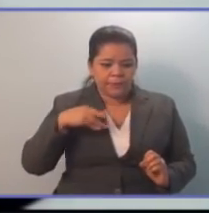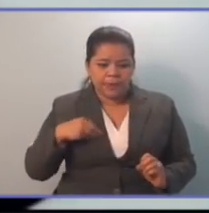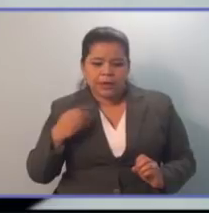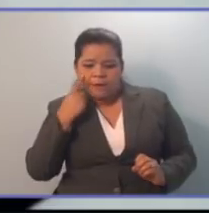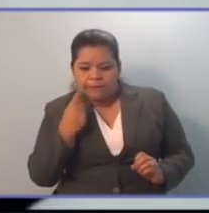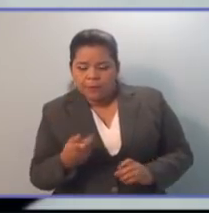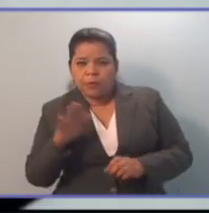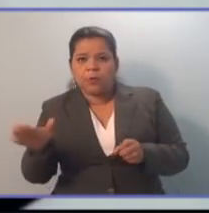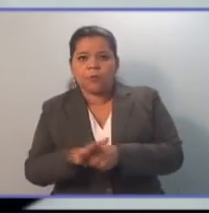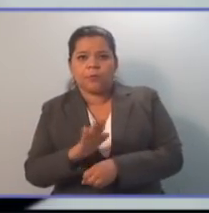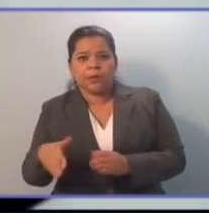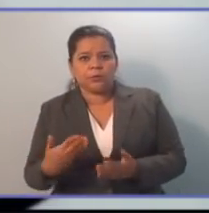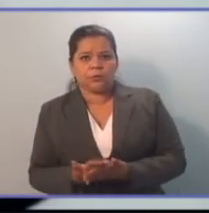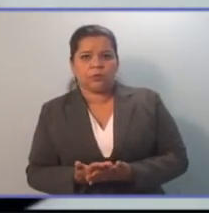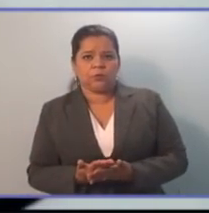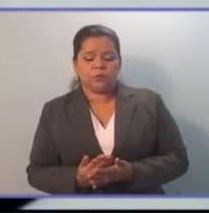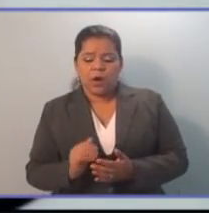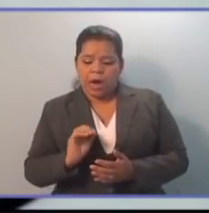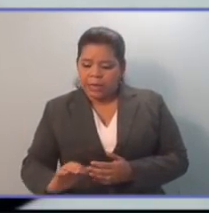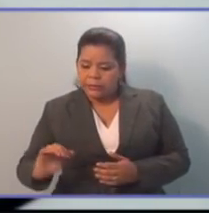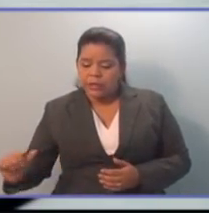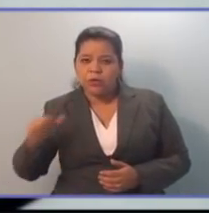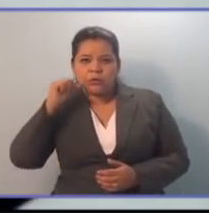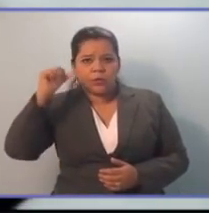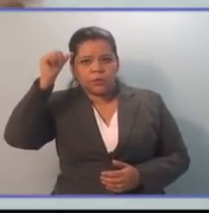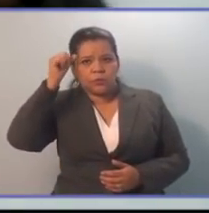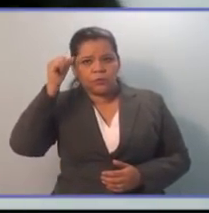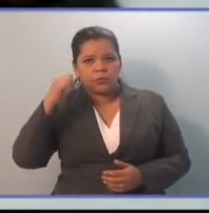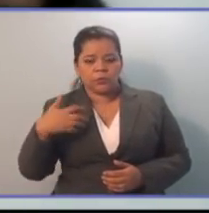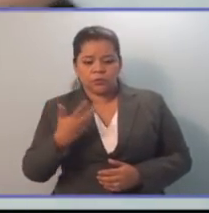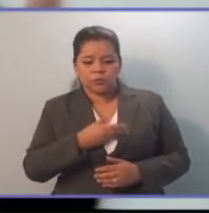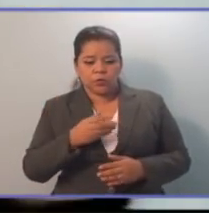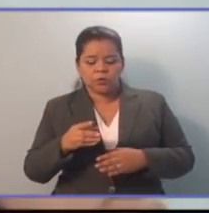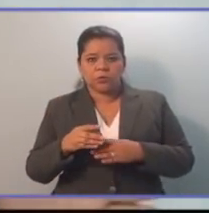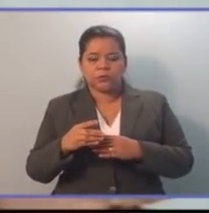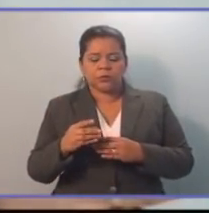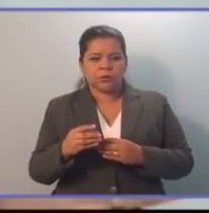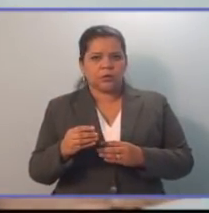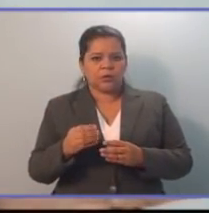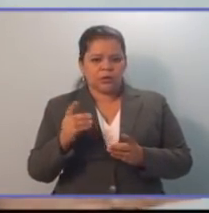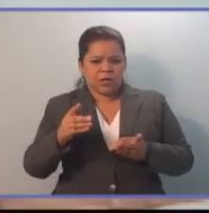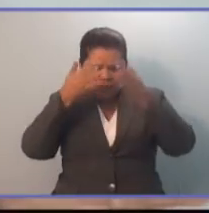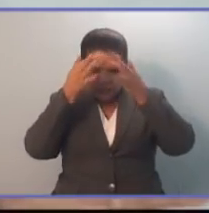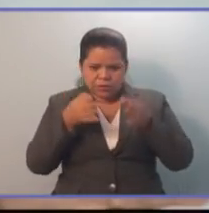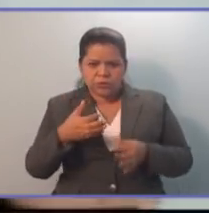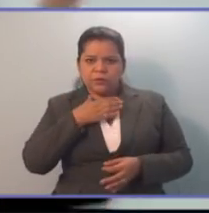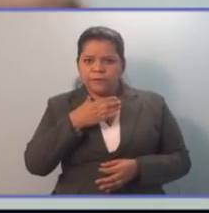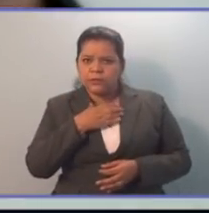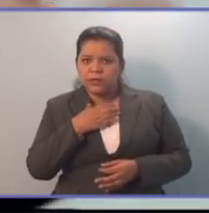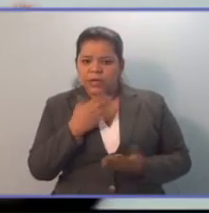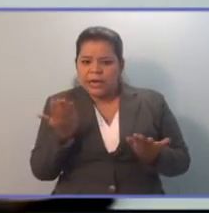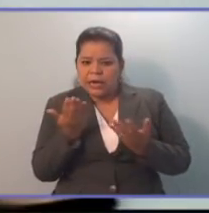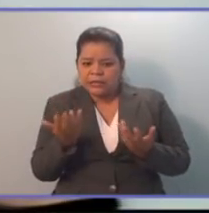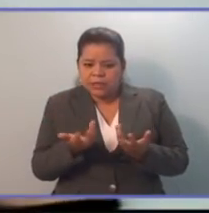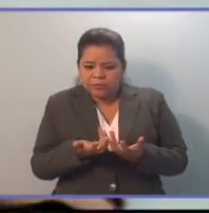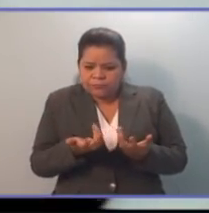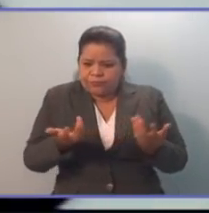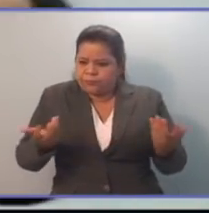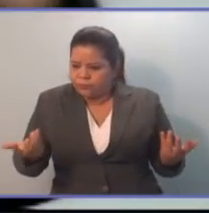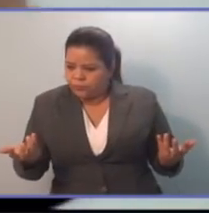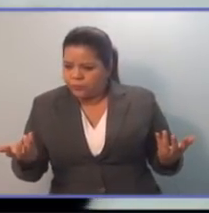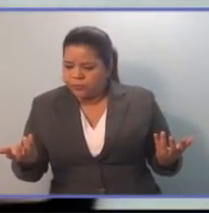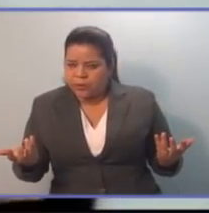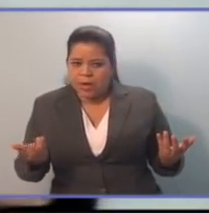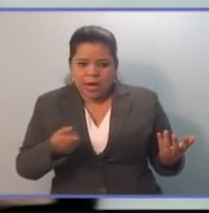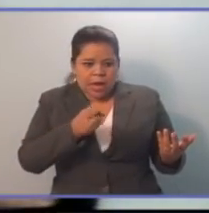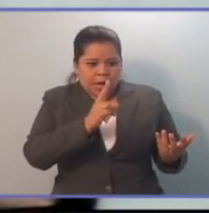veíamos todo. ¿Cuál es la decisión difícil? El bifurcar esa unidad. Porque con los mismos recursos, con